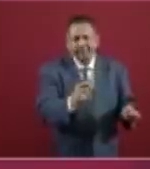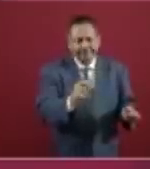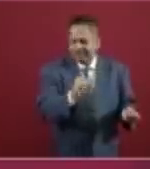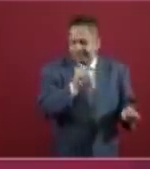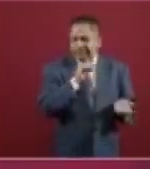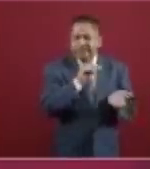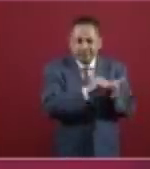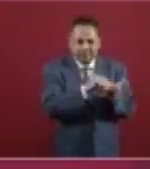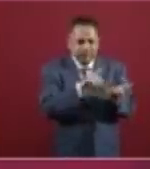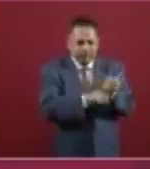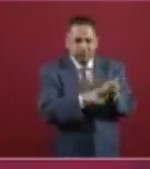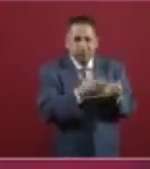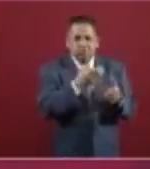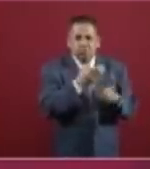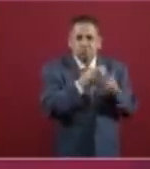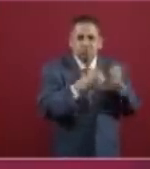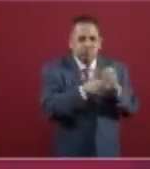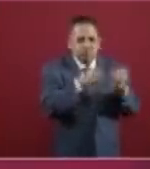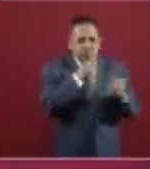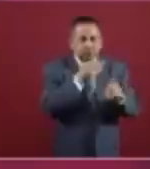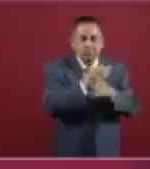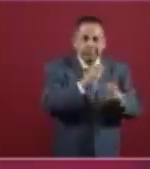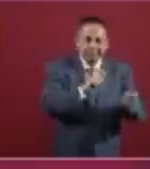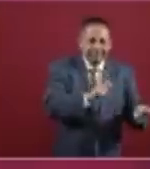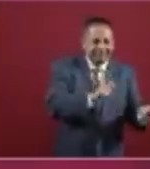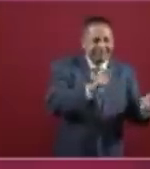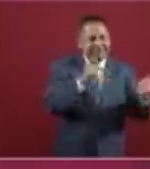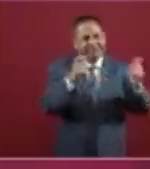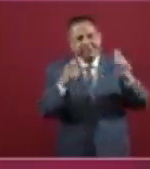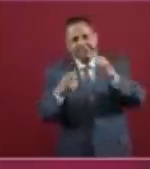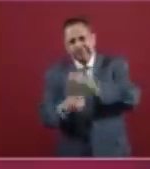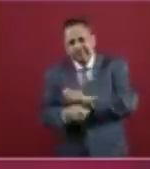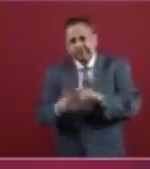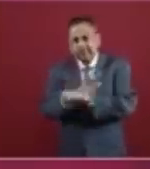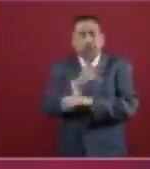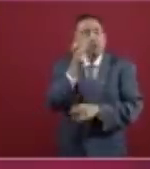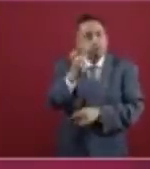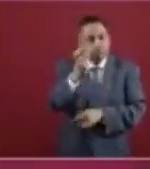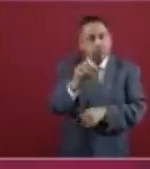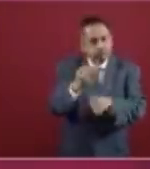Es un proceso de transición. Por eso les agradezco